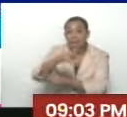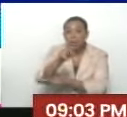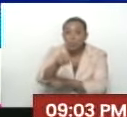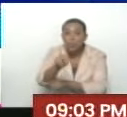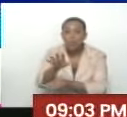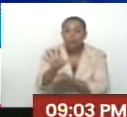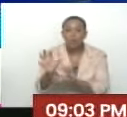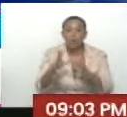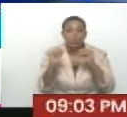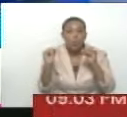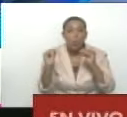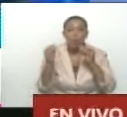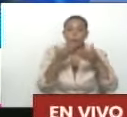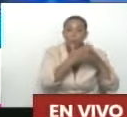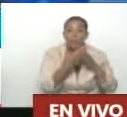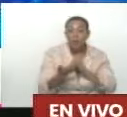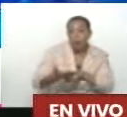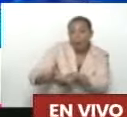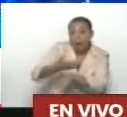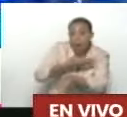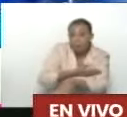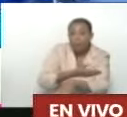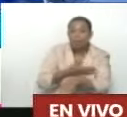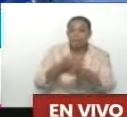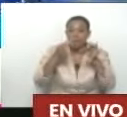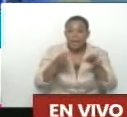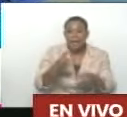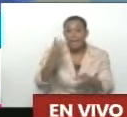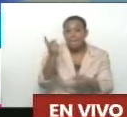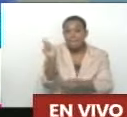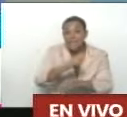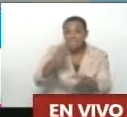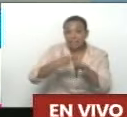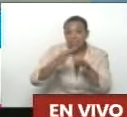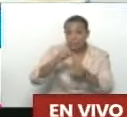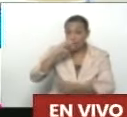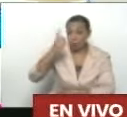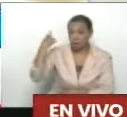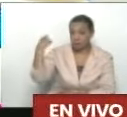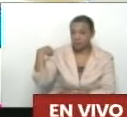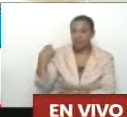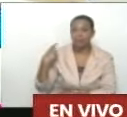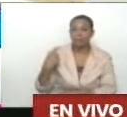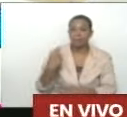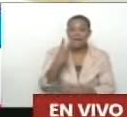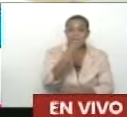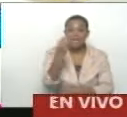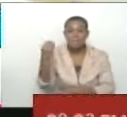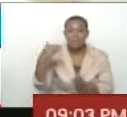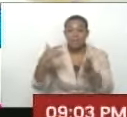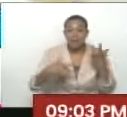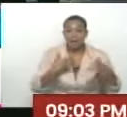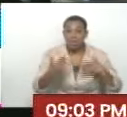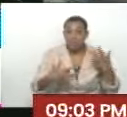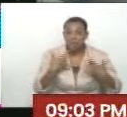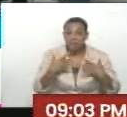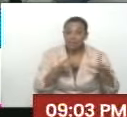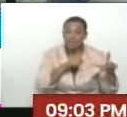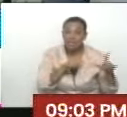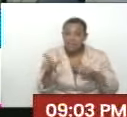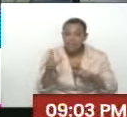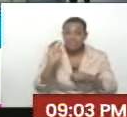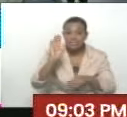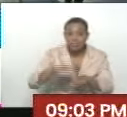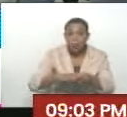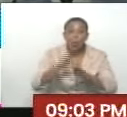la cooperación que usted inició y que profundizó en el mes de septiembre se multiplica, presidente, en más de 3.000 actividades que tienen que ver